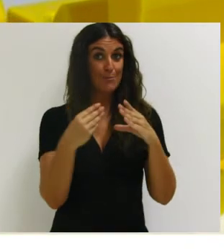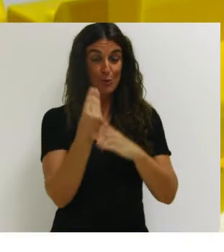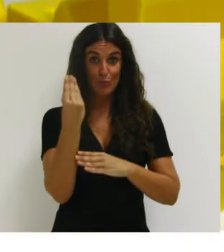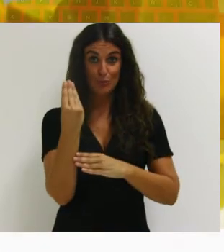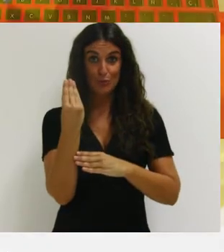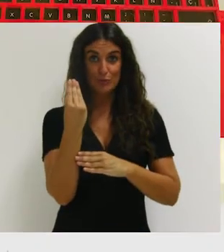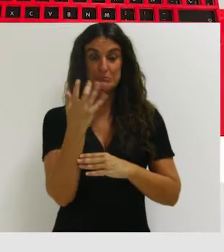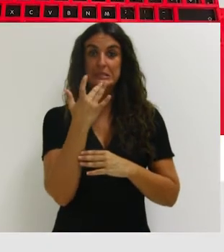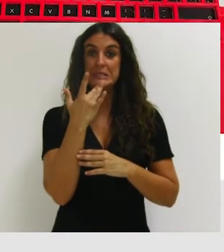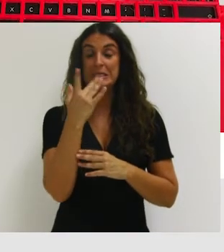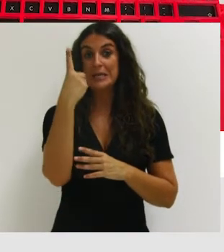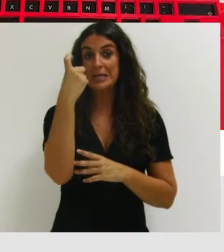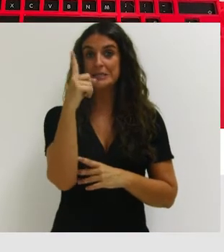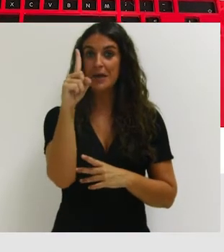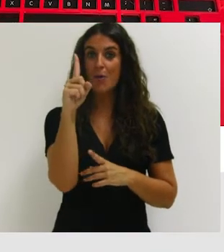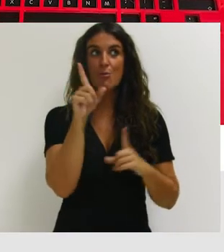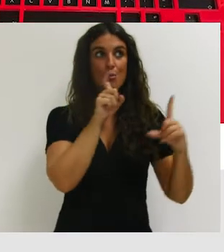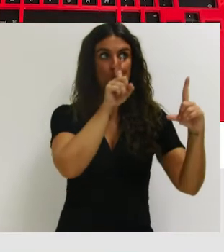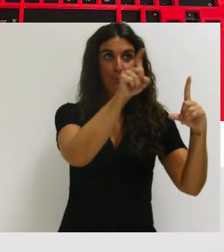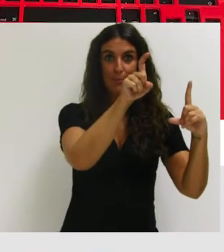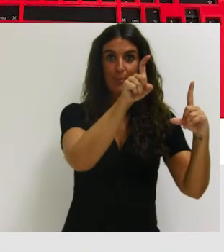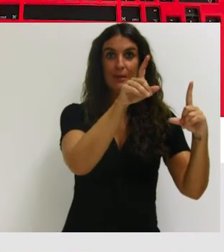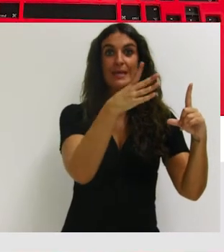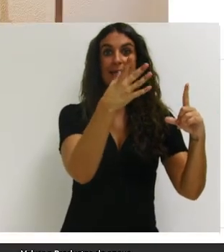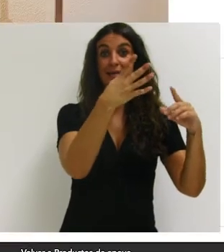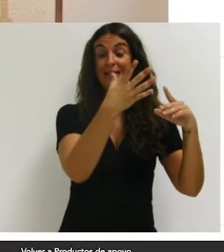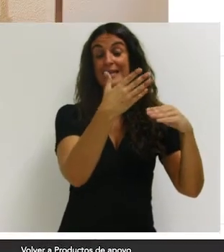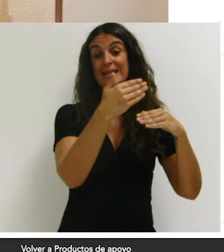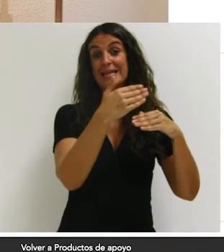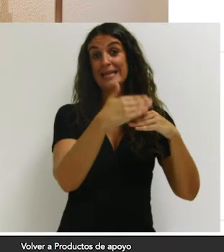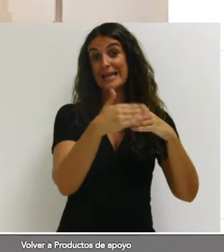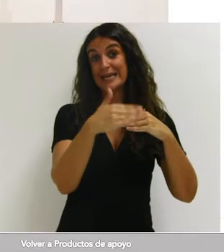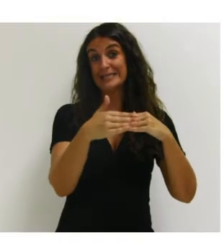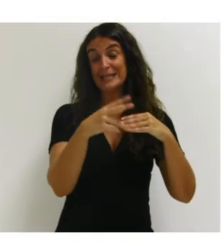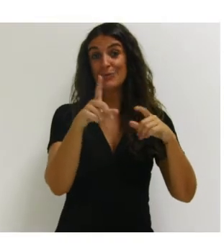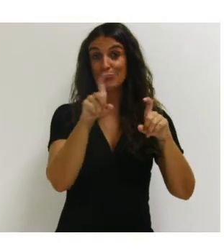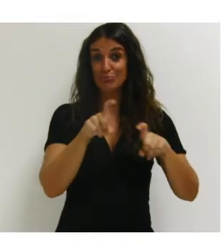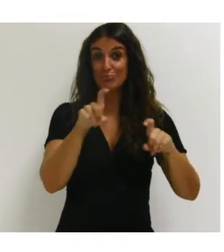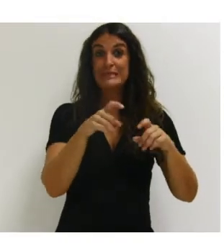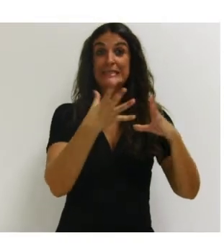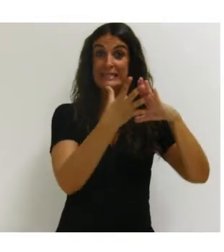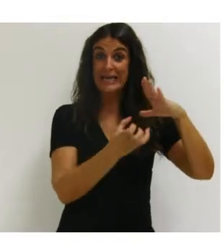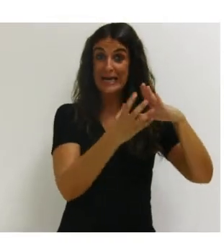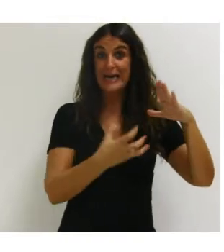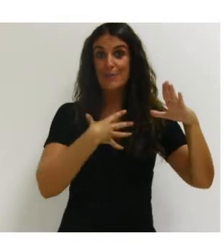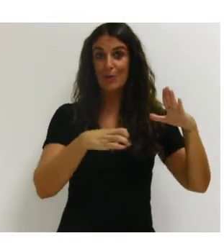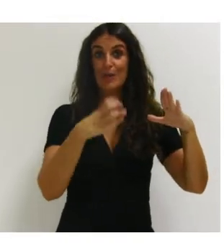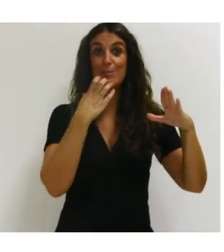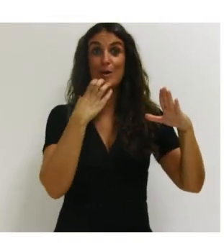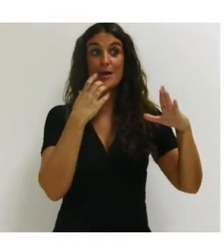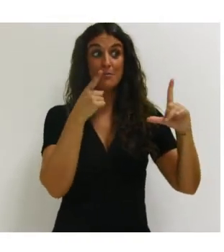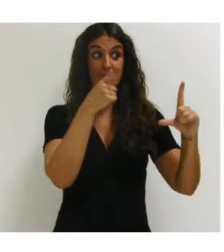ficha. Puedes descargar el archivo para imprimir el producto de apoyo. Por ejemplo, aquí tienes un